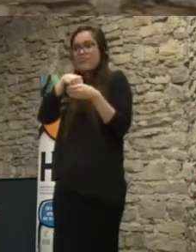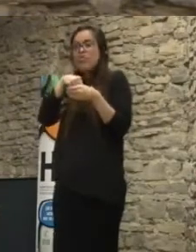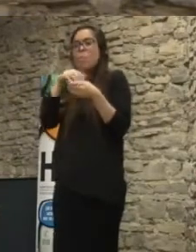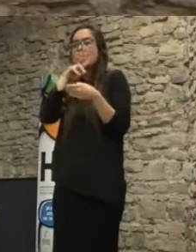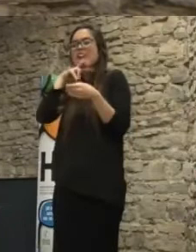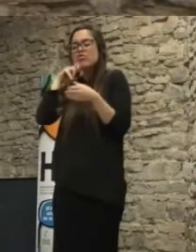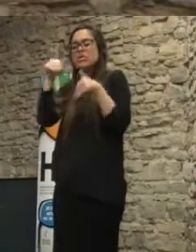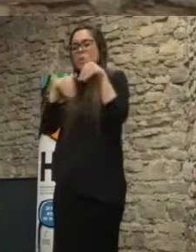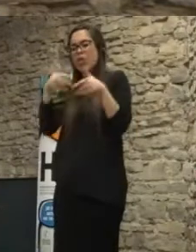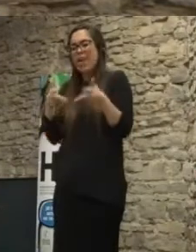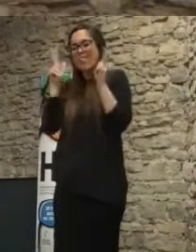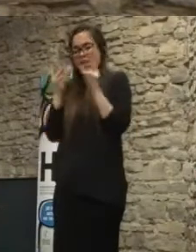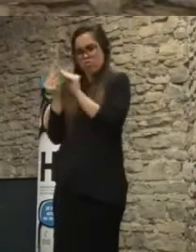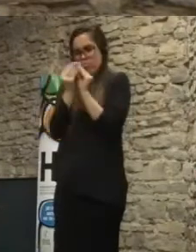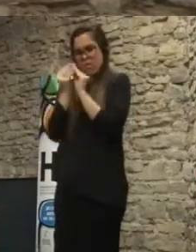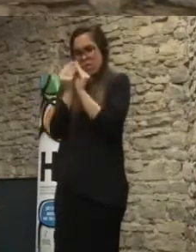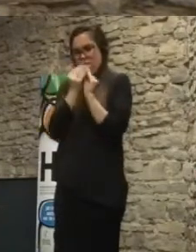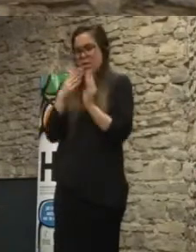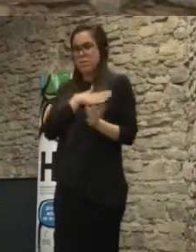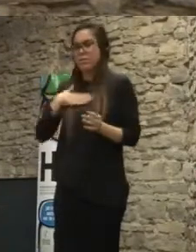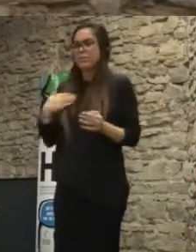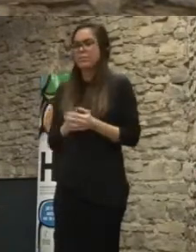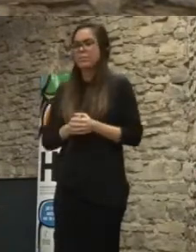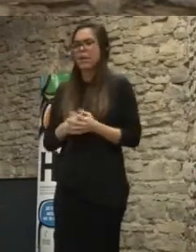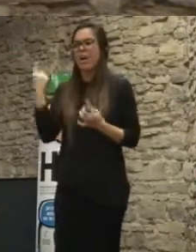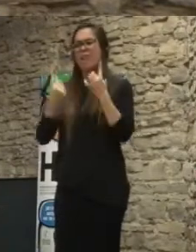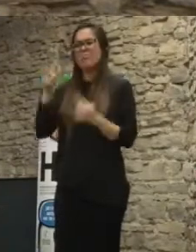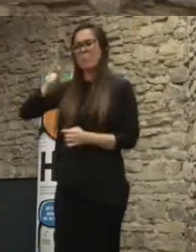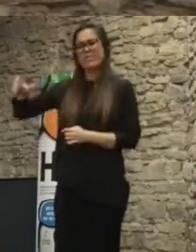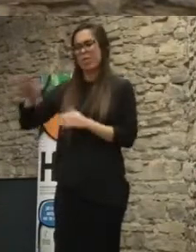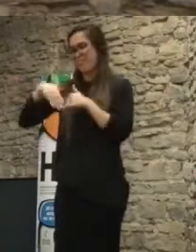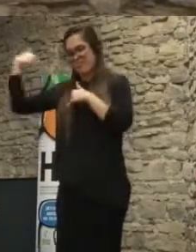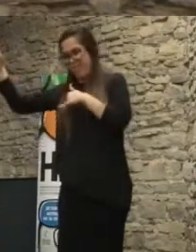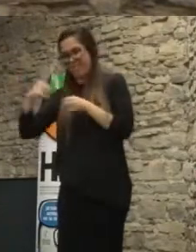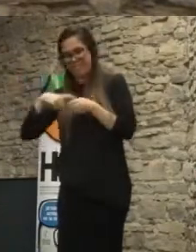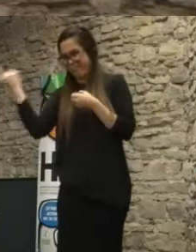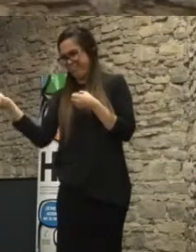Hay gente que, bueno, que parece que está fuera, que es evidente que está fuera, ¿no?